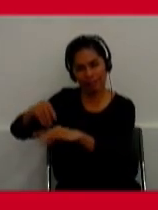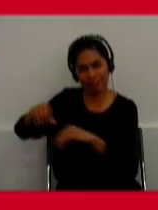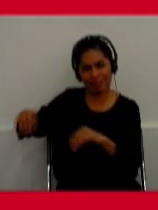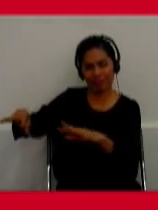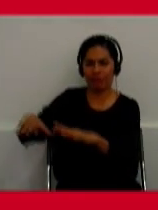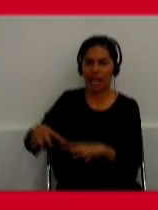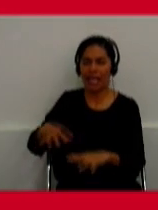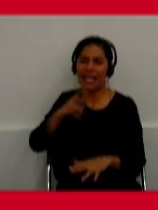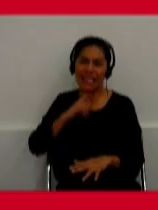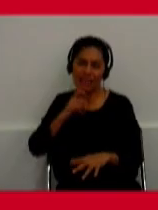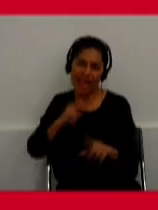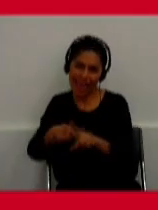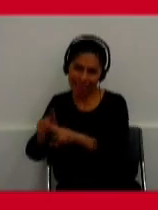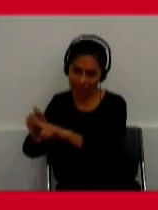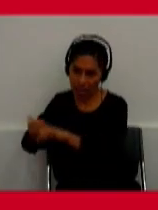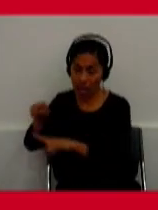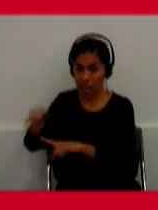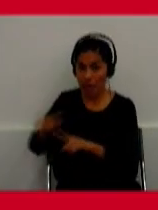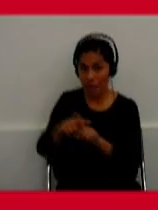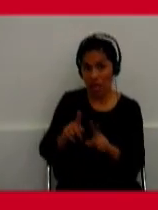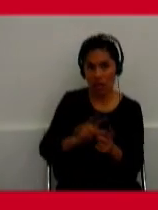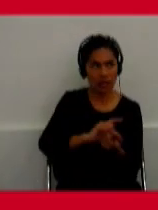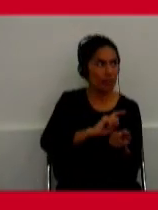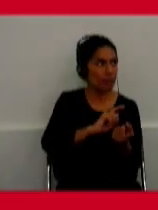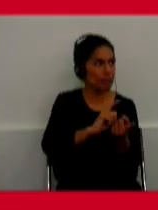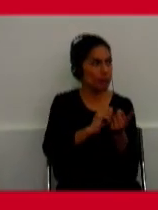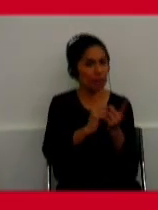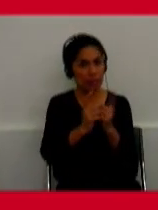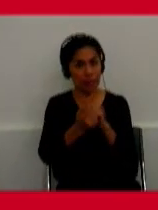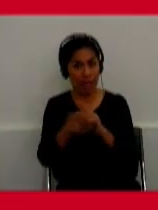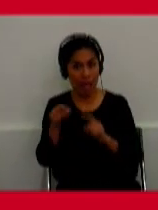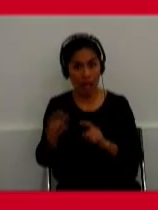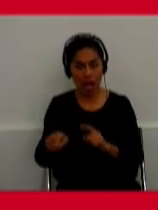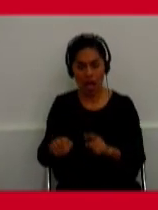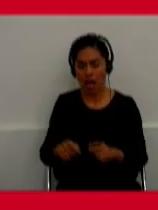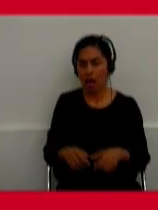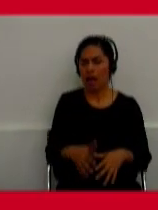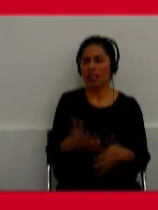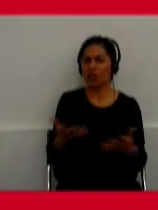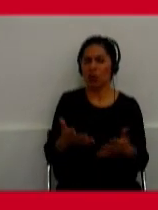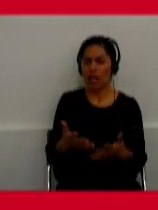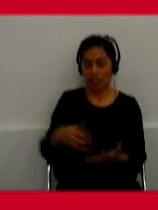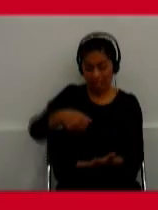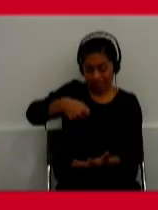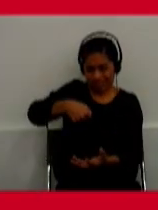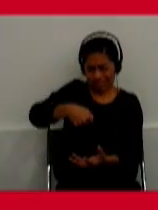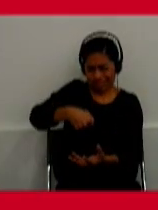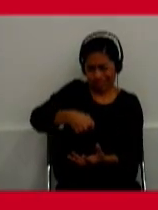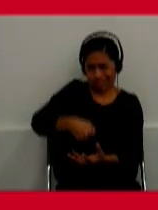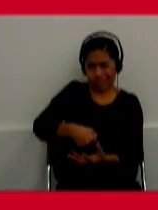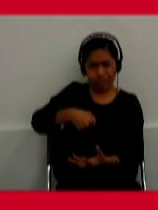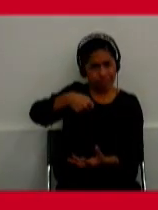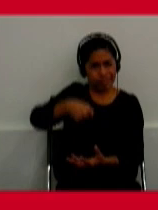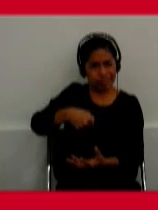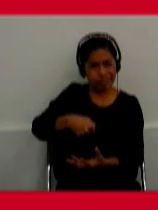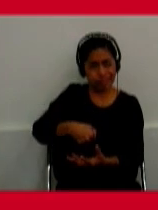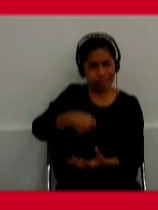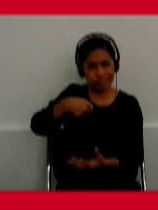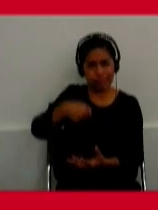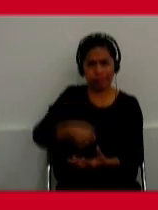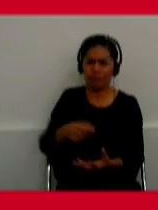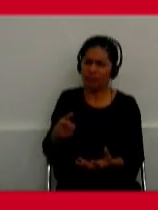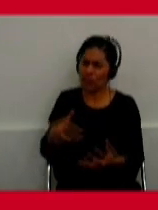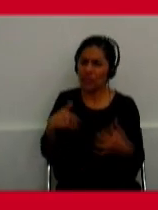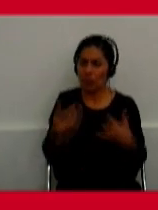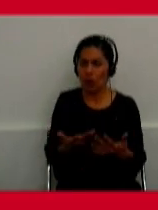una variabilidad. Y cuando la variabilidad es muy amplia, el filtro prensa normalmente te da la mejor solución, te puede admitir una